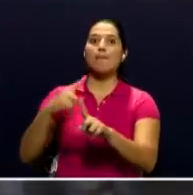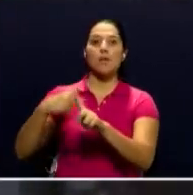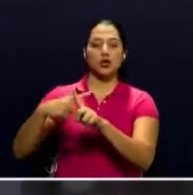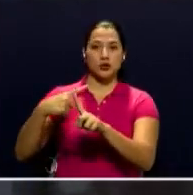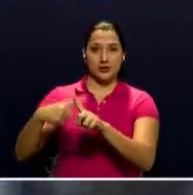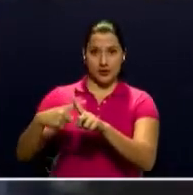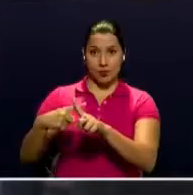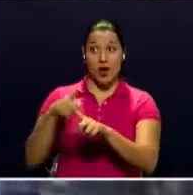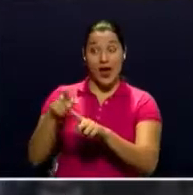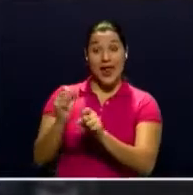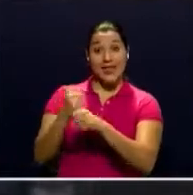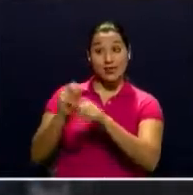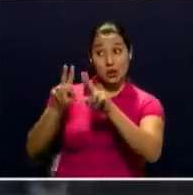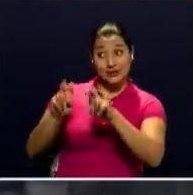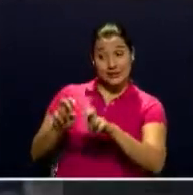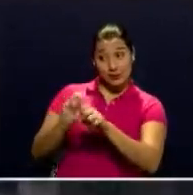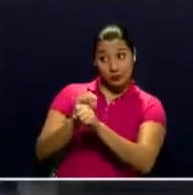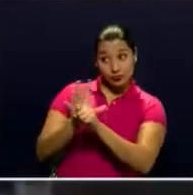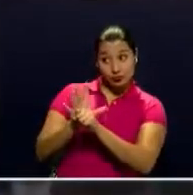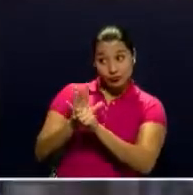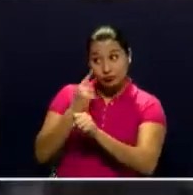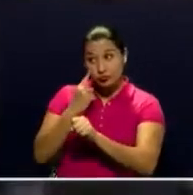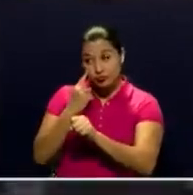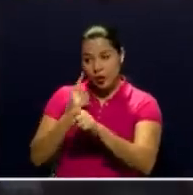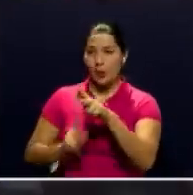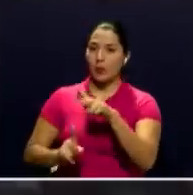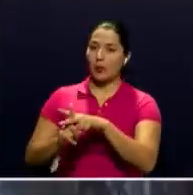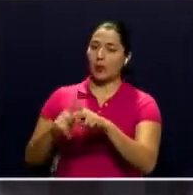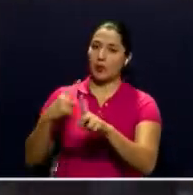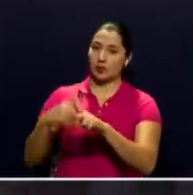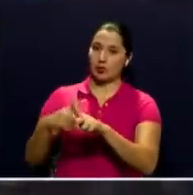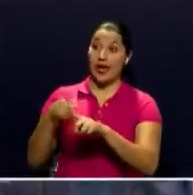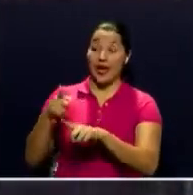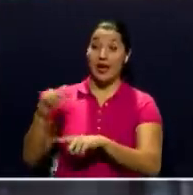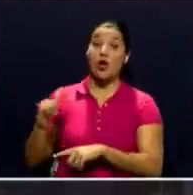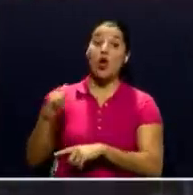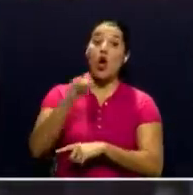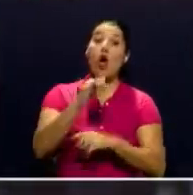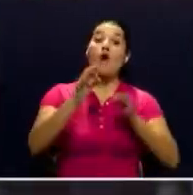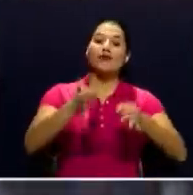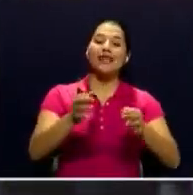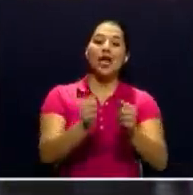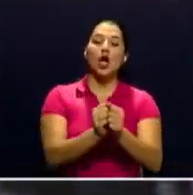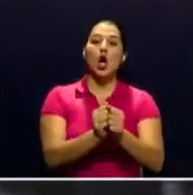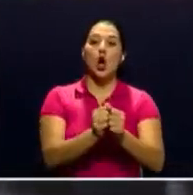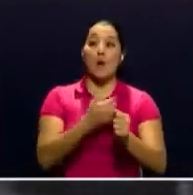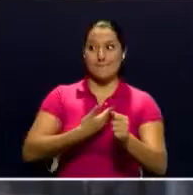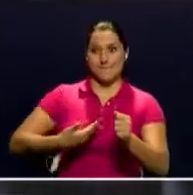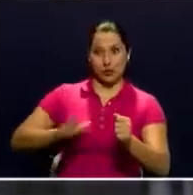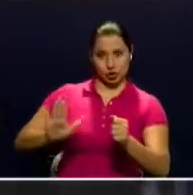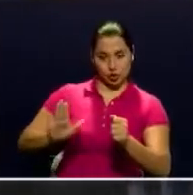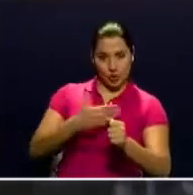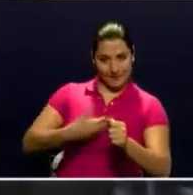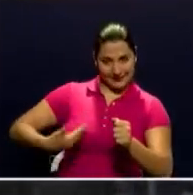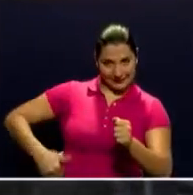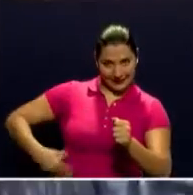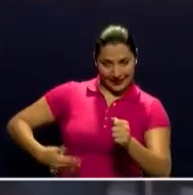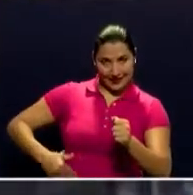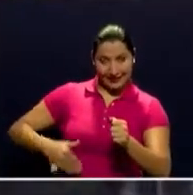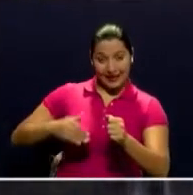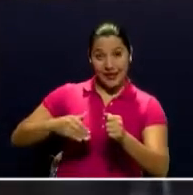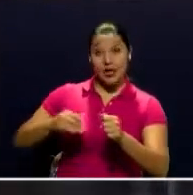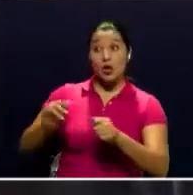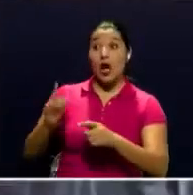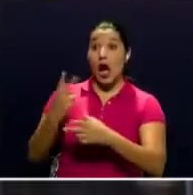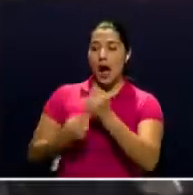realizarse la prueba del coronavirus. Él participó de un viaje oficial junto al presidente de su país, Jair Bolsonaro, en